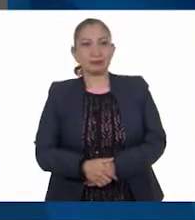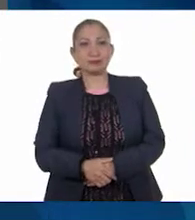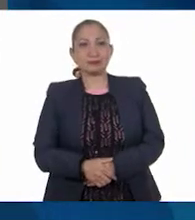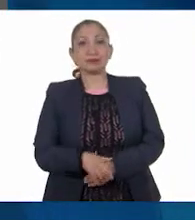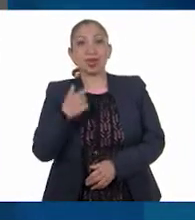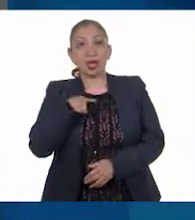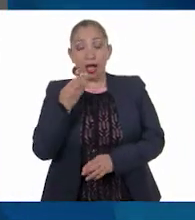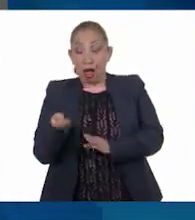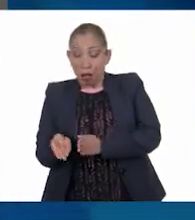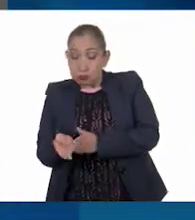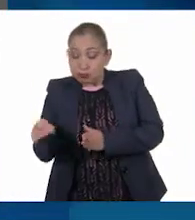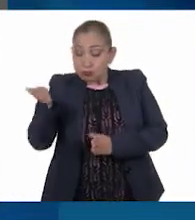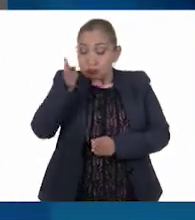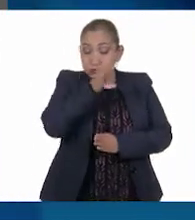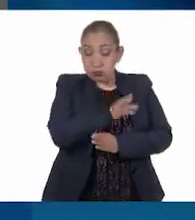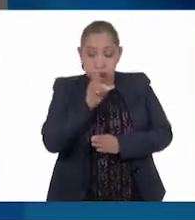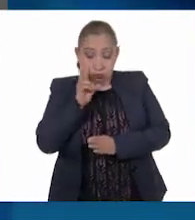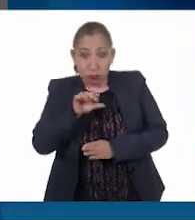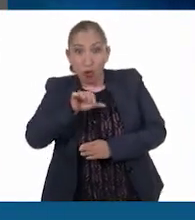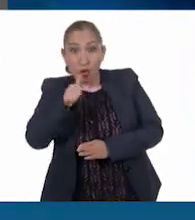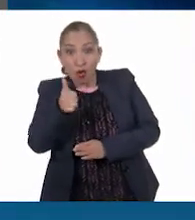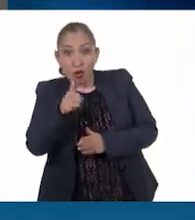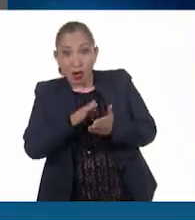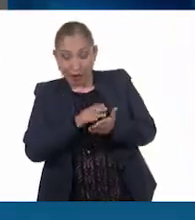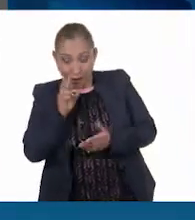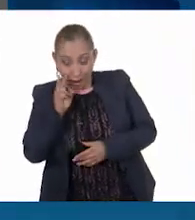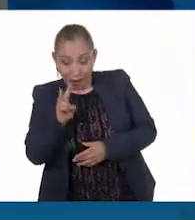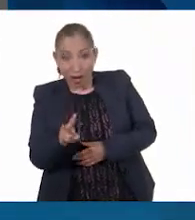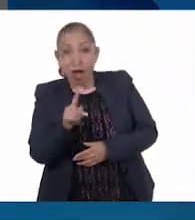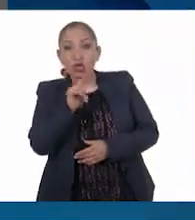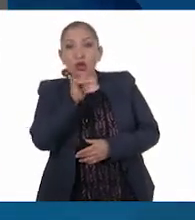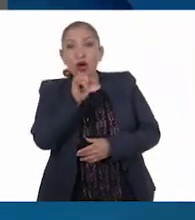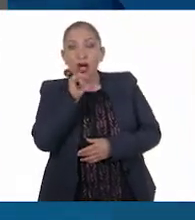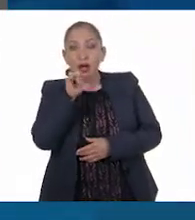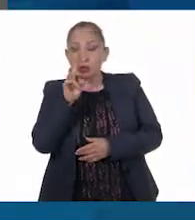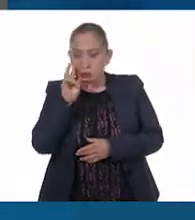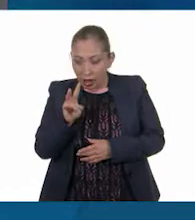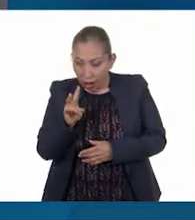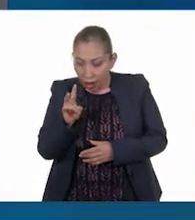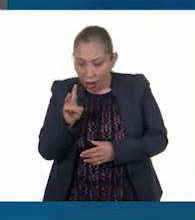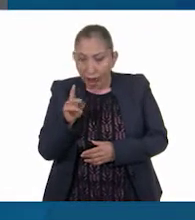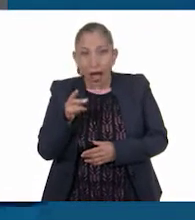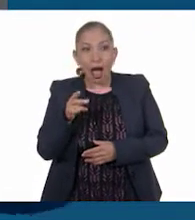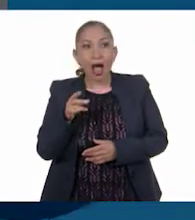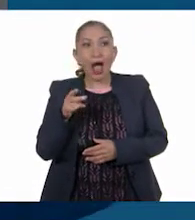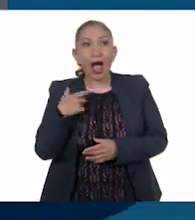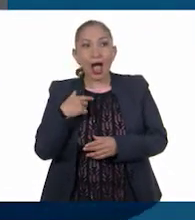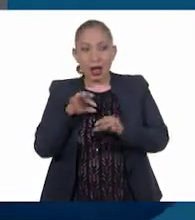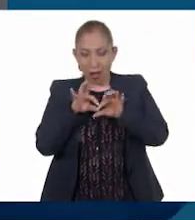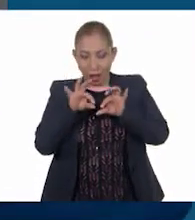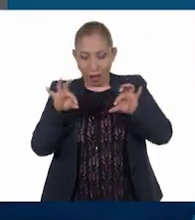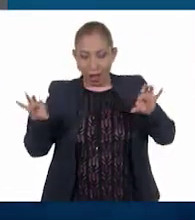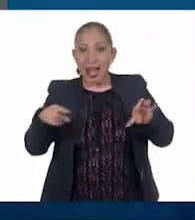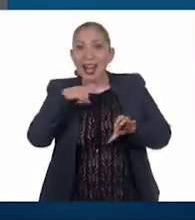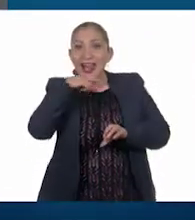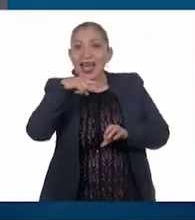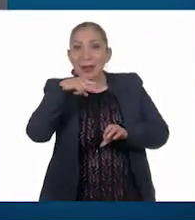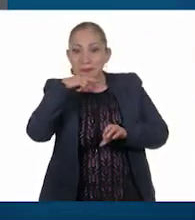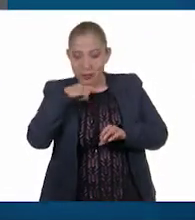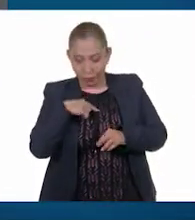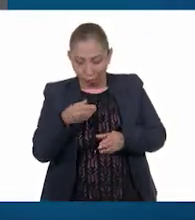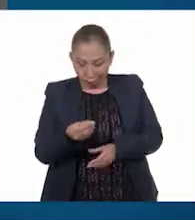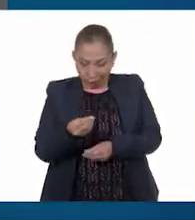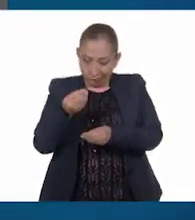Le da vuelta a la página. Y en la siguiente página, Trucas encontró un maravilloso lápiz, con el cual